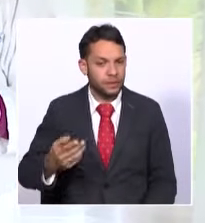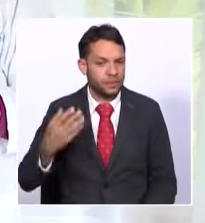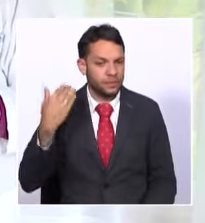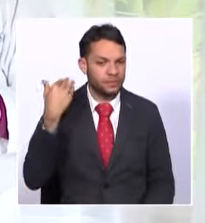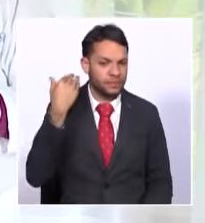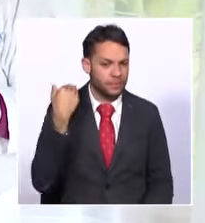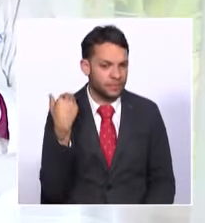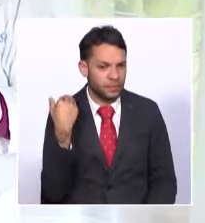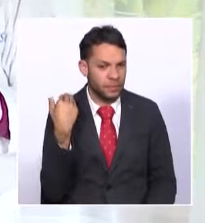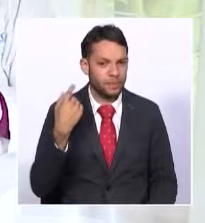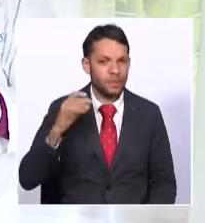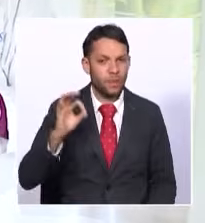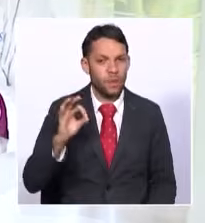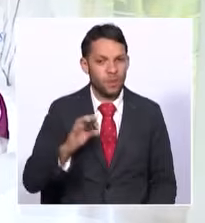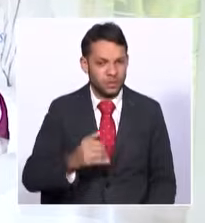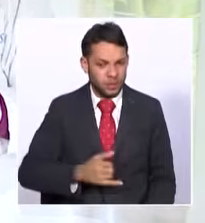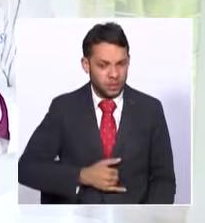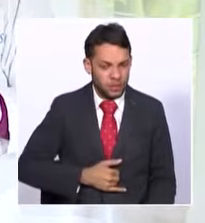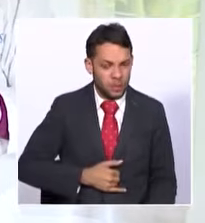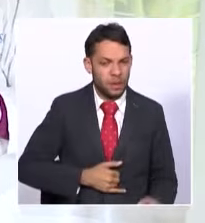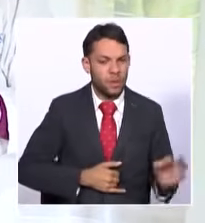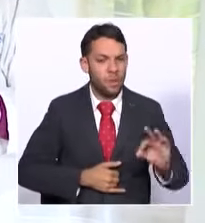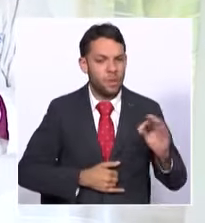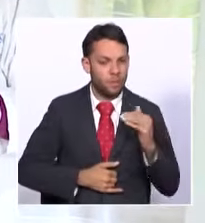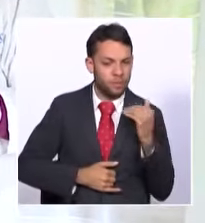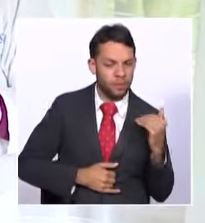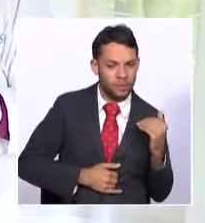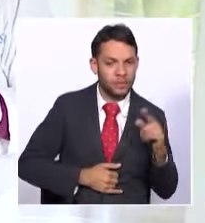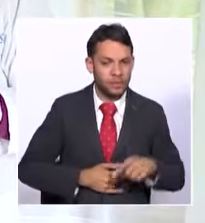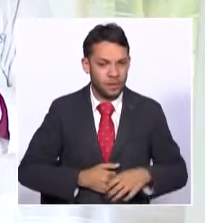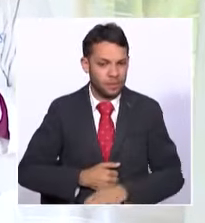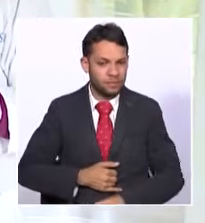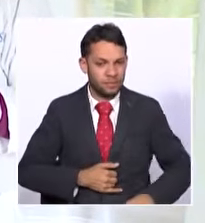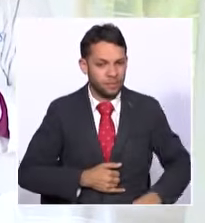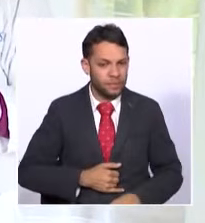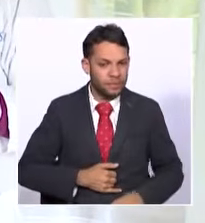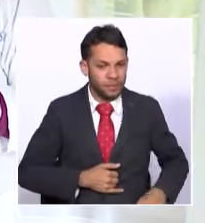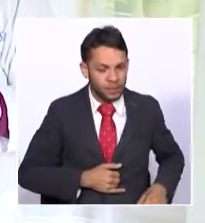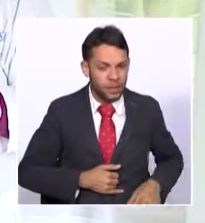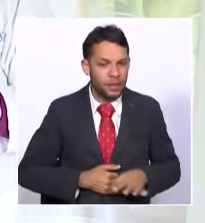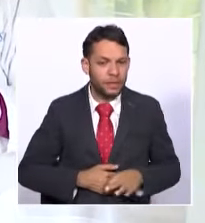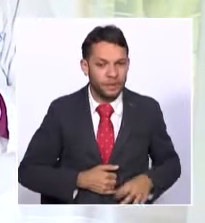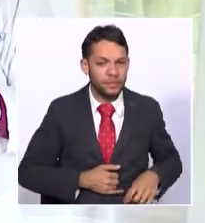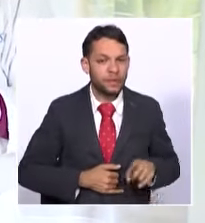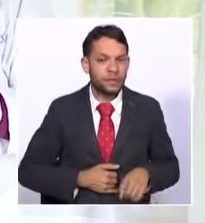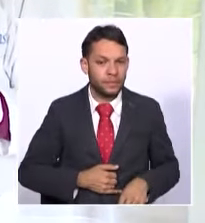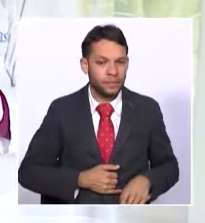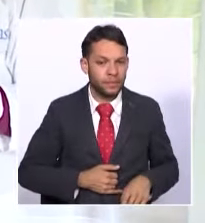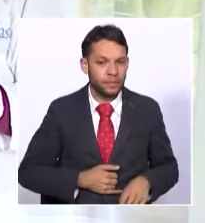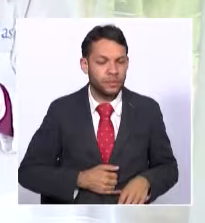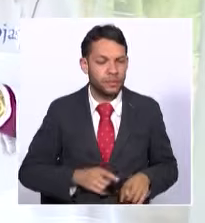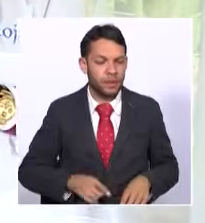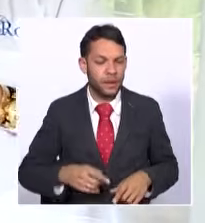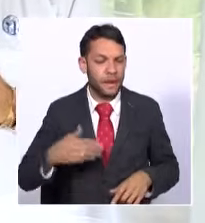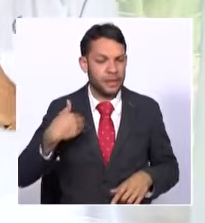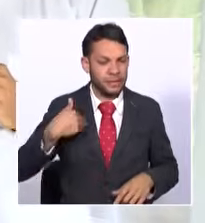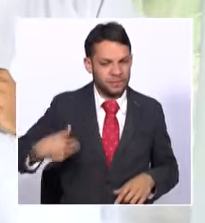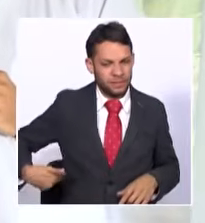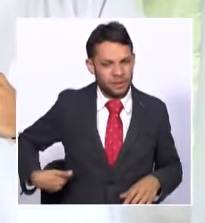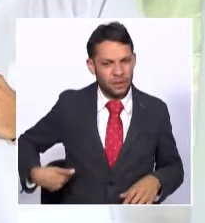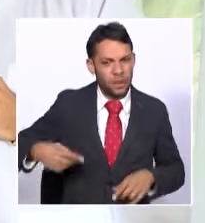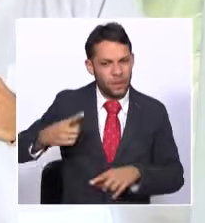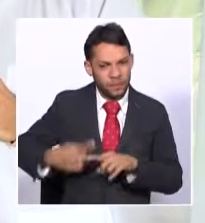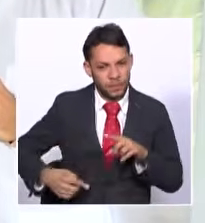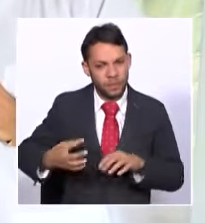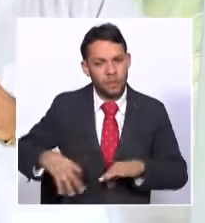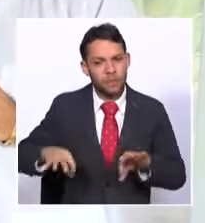dolores del estómago al hombro izquierdo, dolores del colon también se nos van a la parte posterior de la espalda. Entonces, miren la importancia de hacer